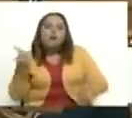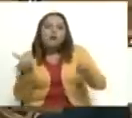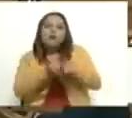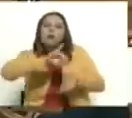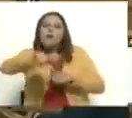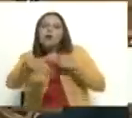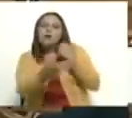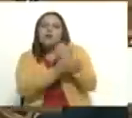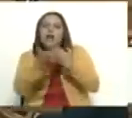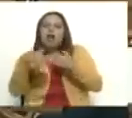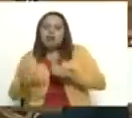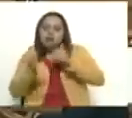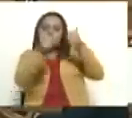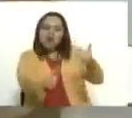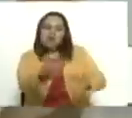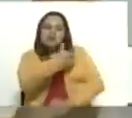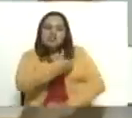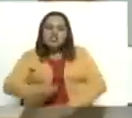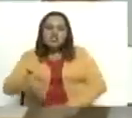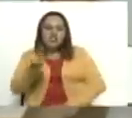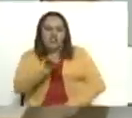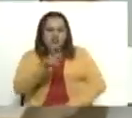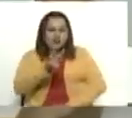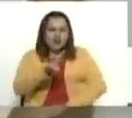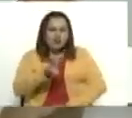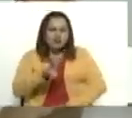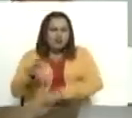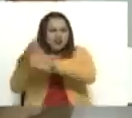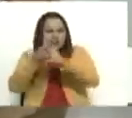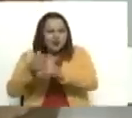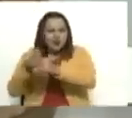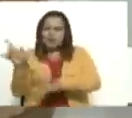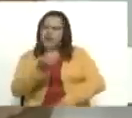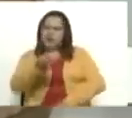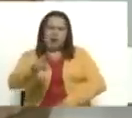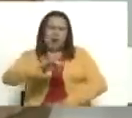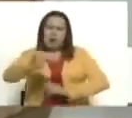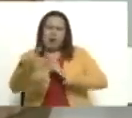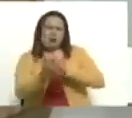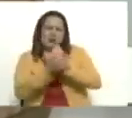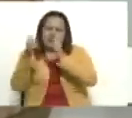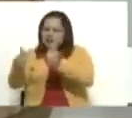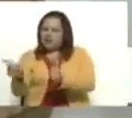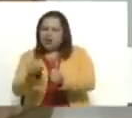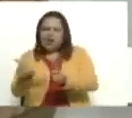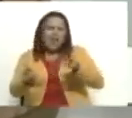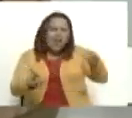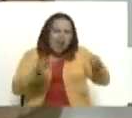a ser presidente de Venezuela por mandato de los gringos. No iba a ser Juan Guaidó, iba a ser este señor, James Story.